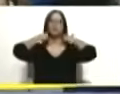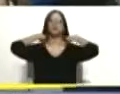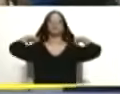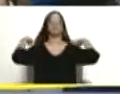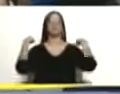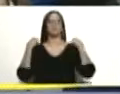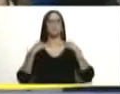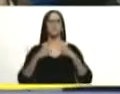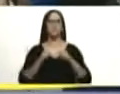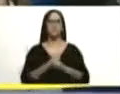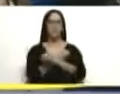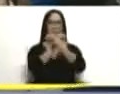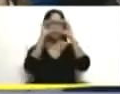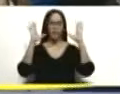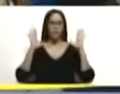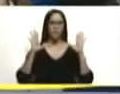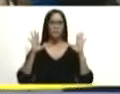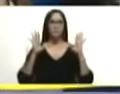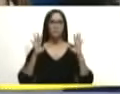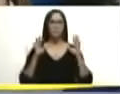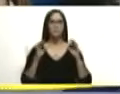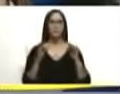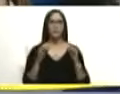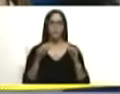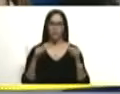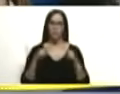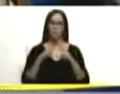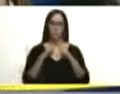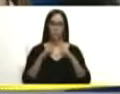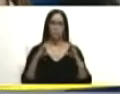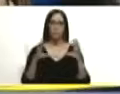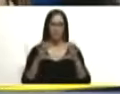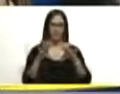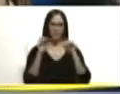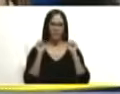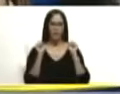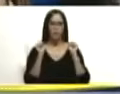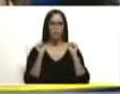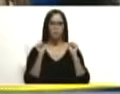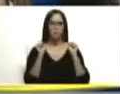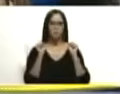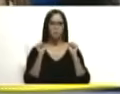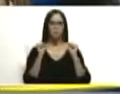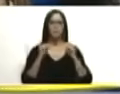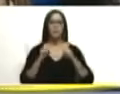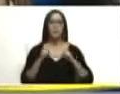Eso está claro, ¿verdad? Hasta ahí nos entendemos. Miren ustedes aquí.